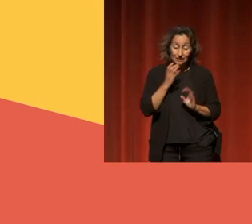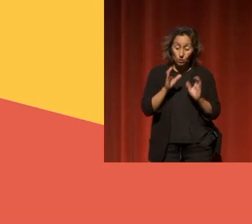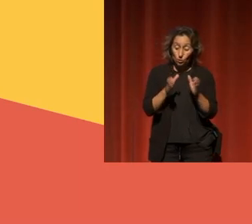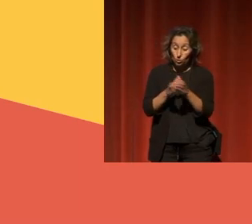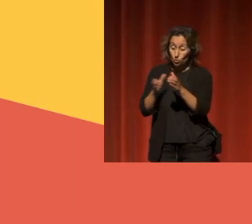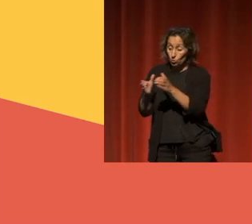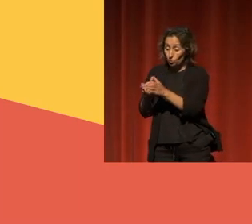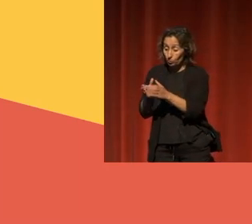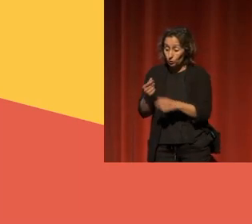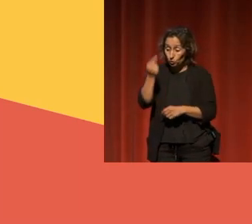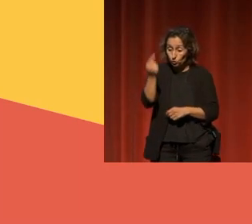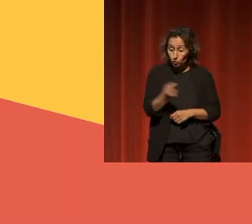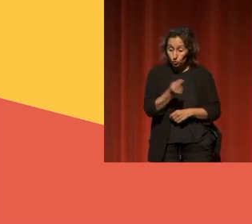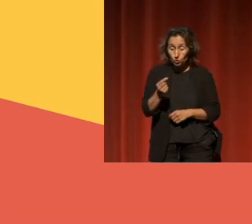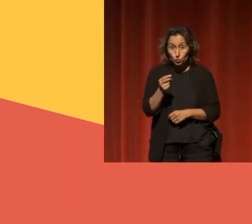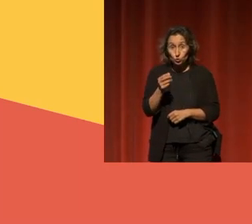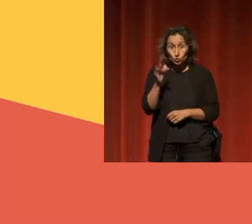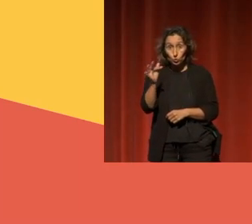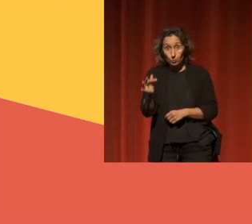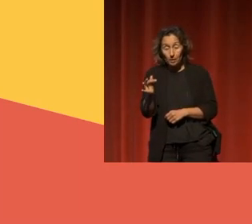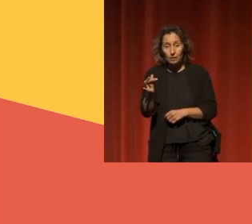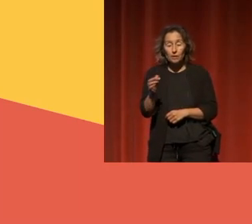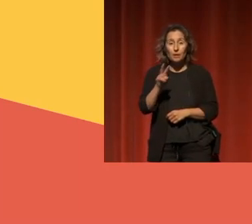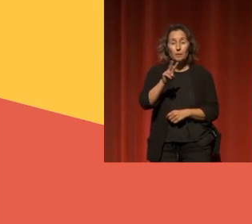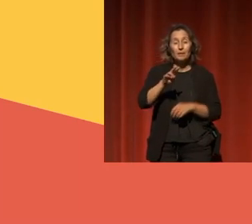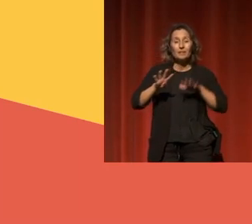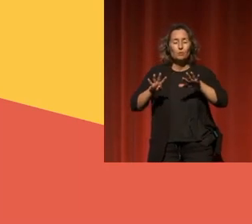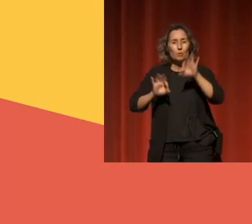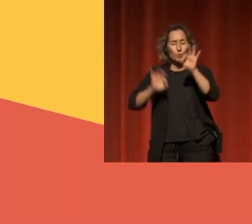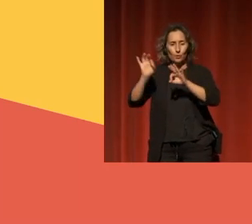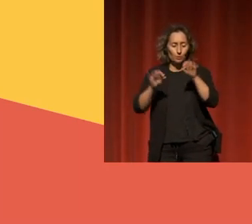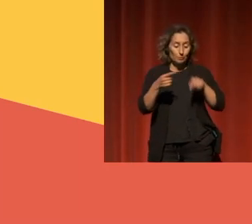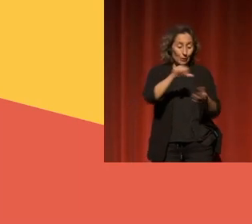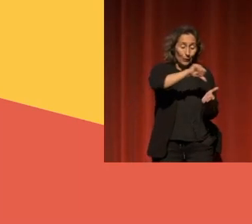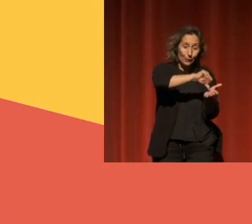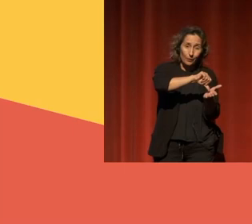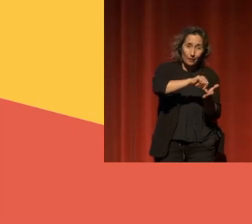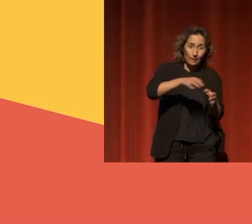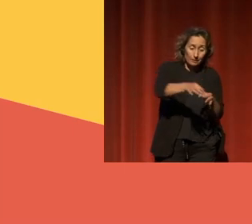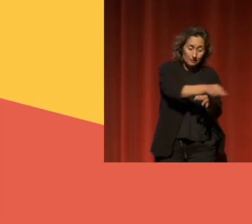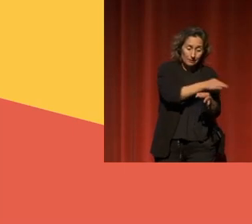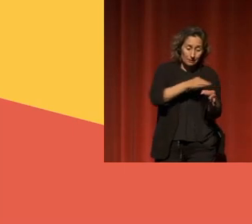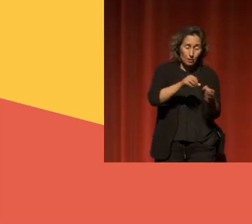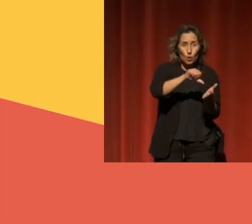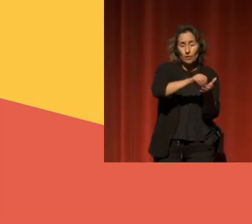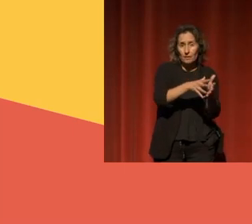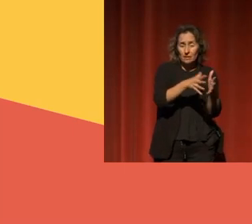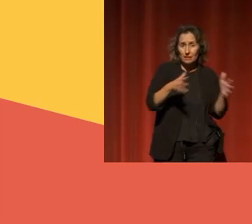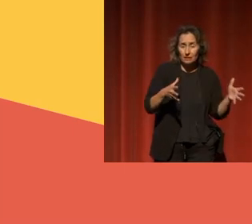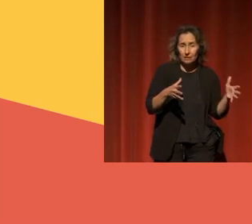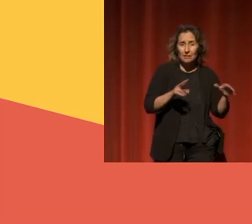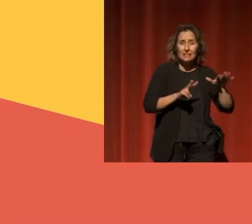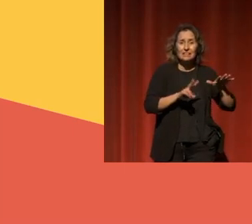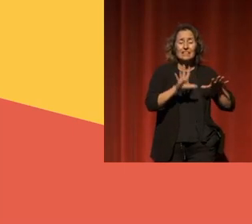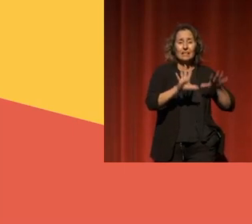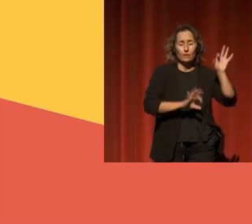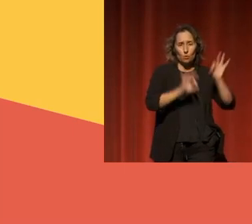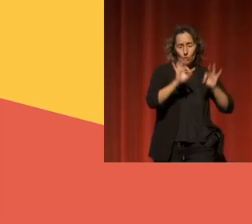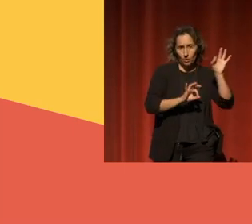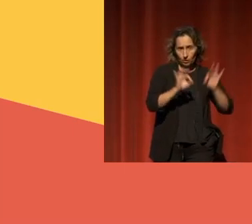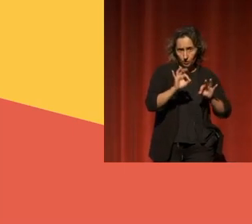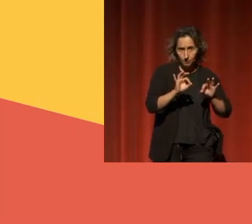zonas Rurales nos sale alrededor de un 69 mientras que las ciudades y suburbios y las grandes ciudades anda por el 7